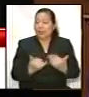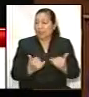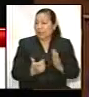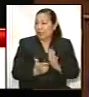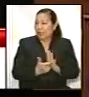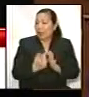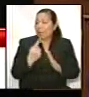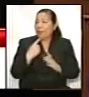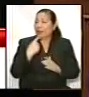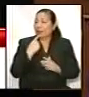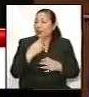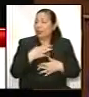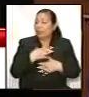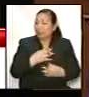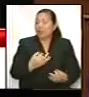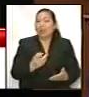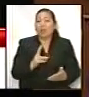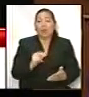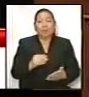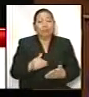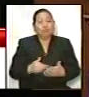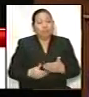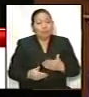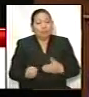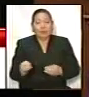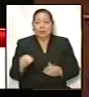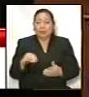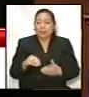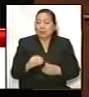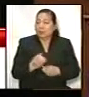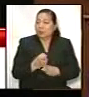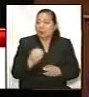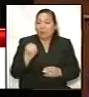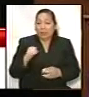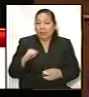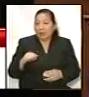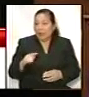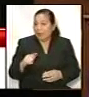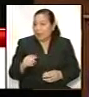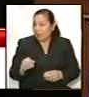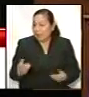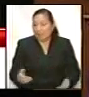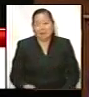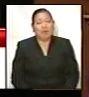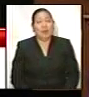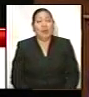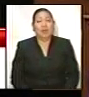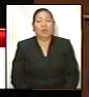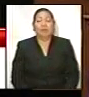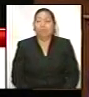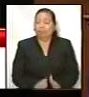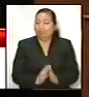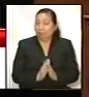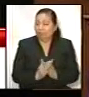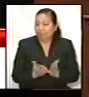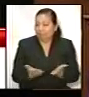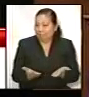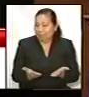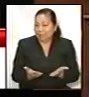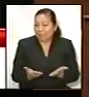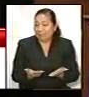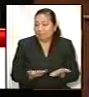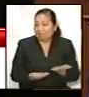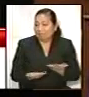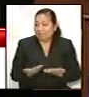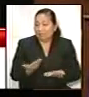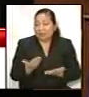es para declarar de interés, que no pretende sustituir la función del Poder Ejecutivo, colega, por favor, de